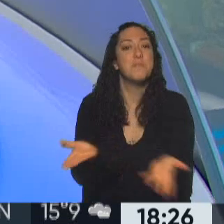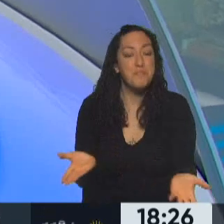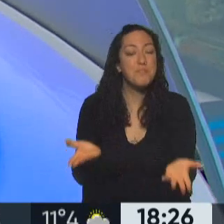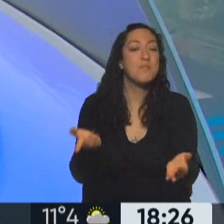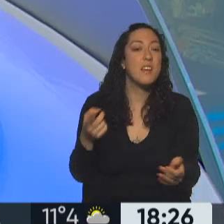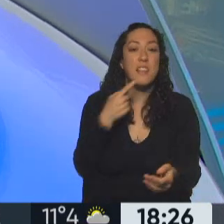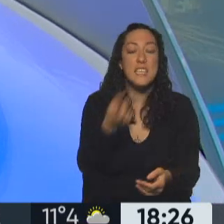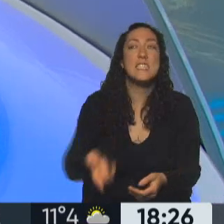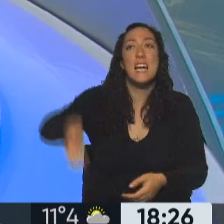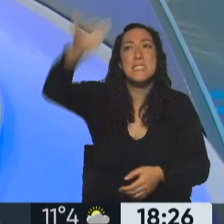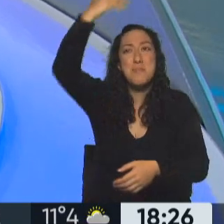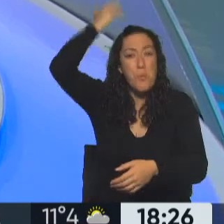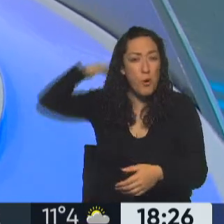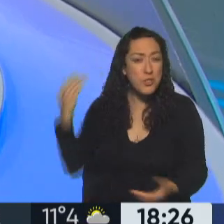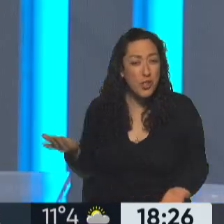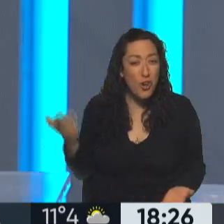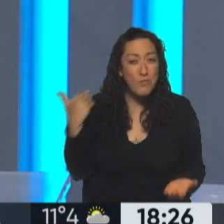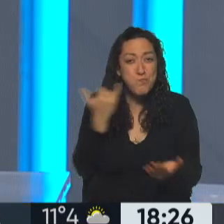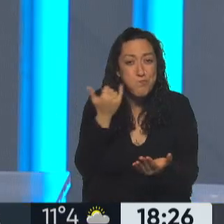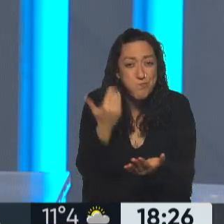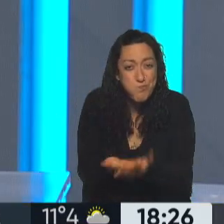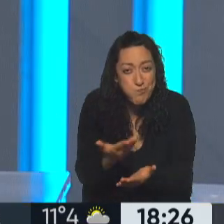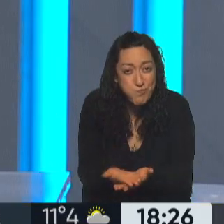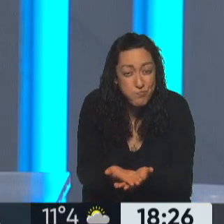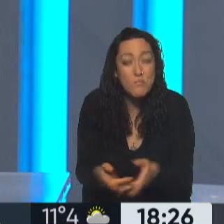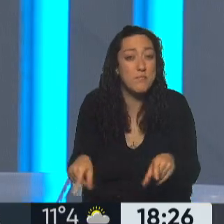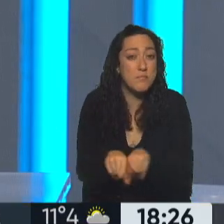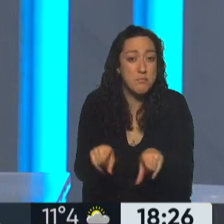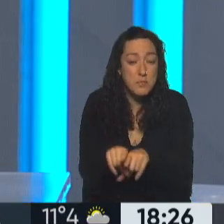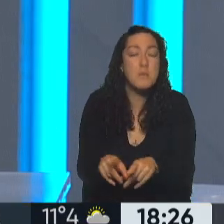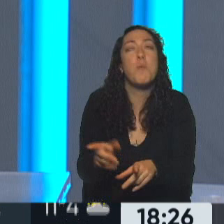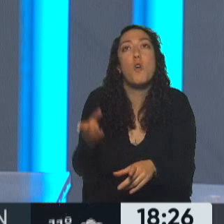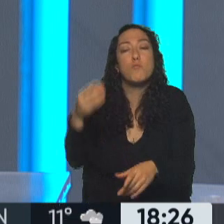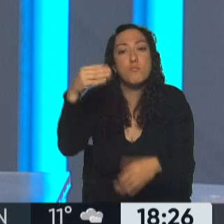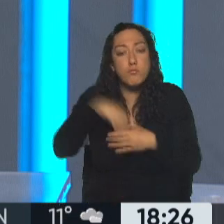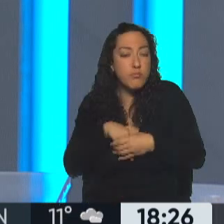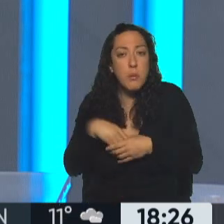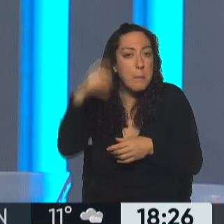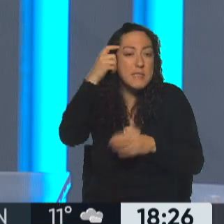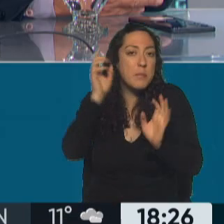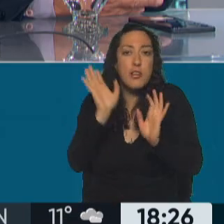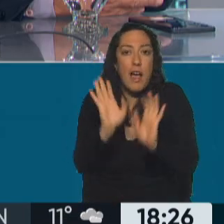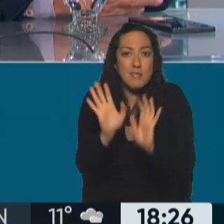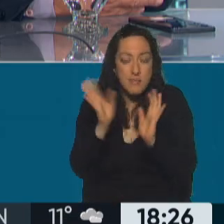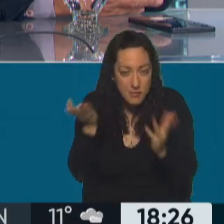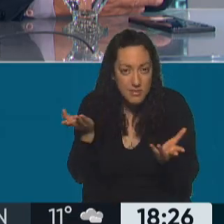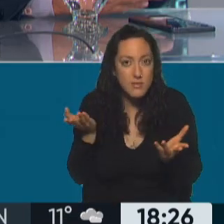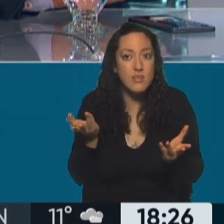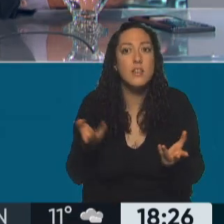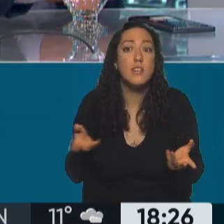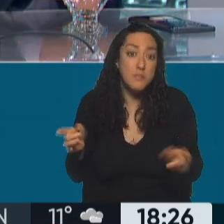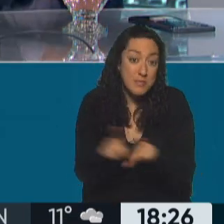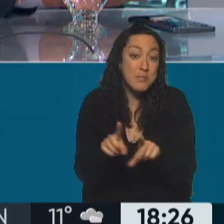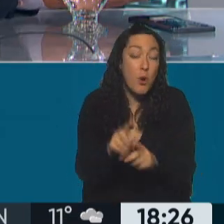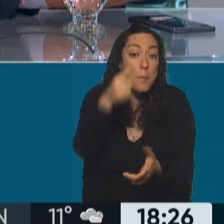dice, nosotros lo propusimos hace un montón de tiempo. Esto que te referías que está en el gen propio este hombre. Claro, porque él, por eso digo, él está